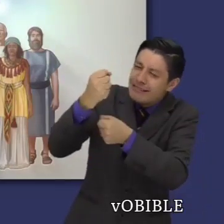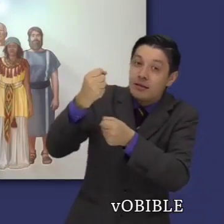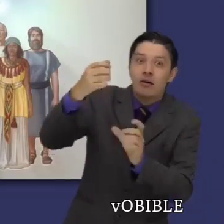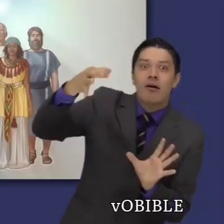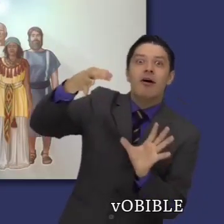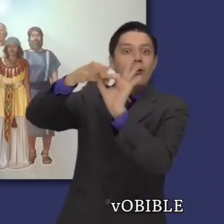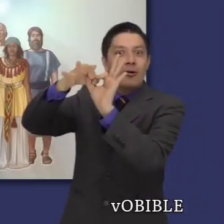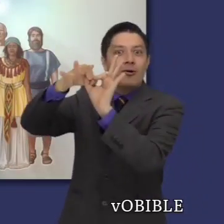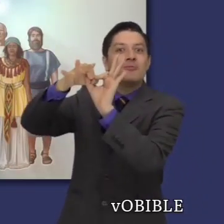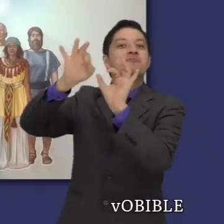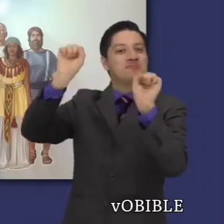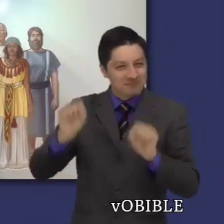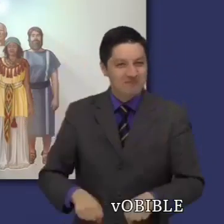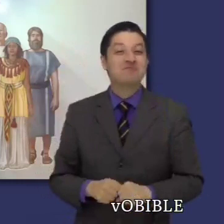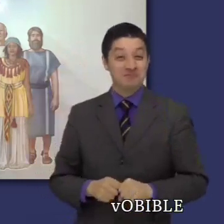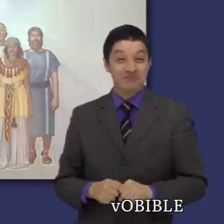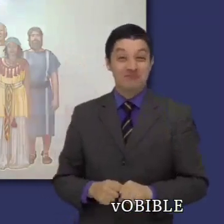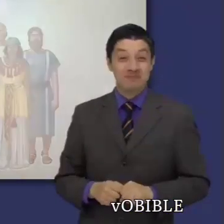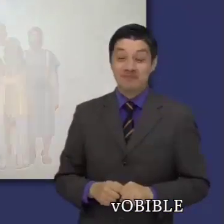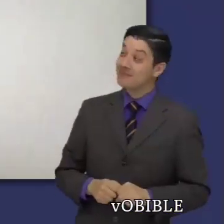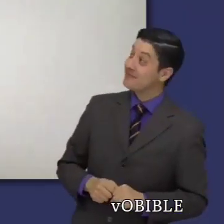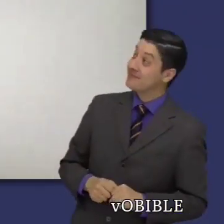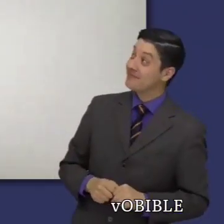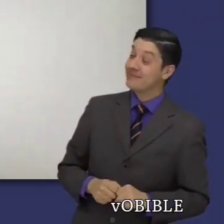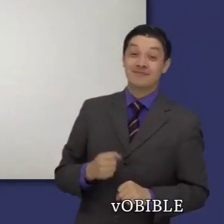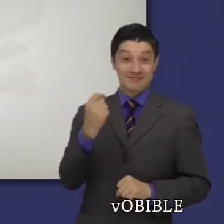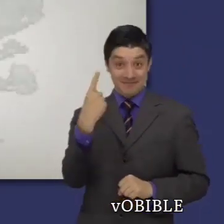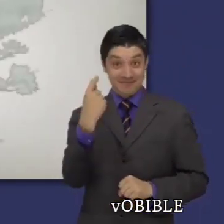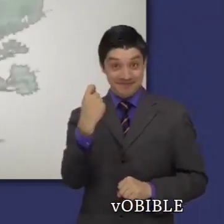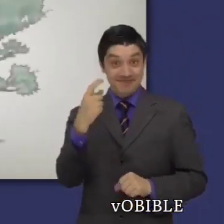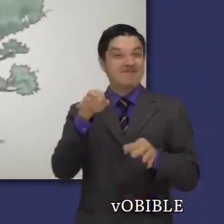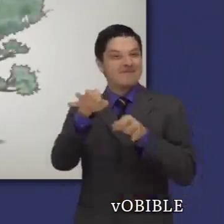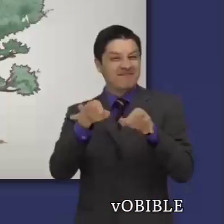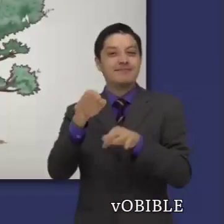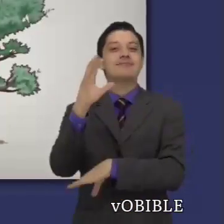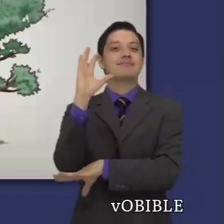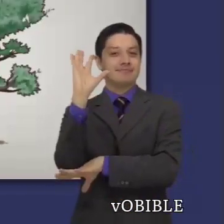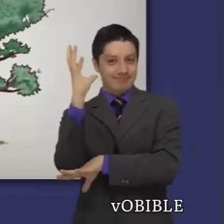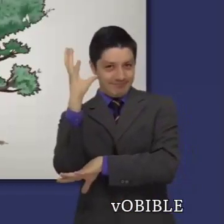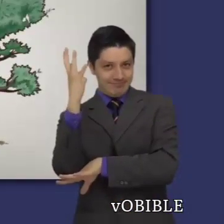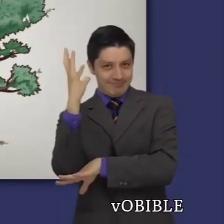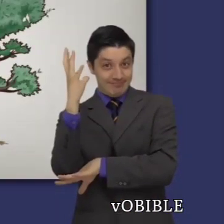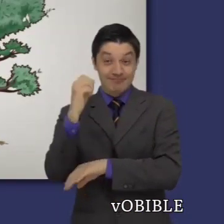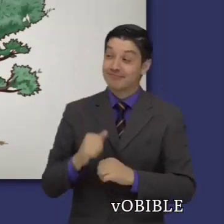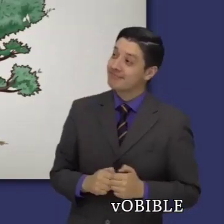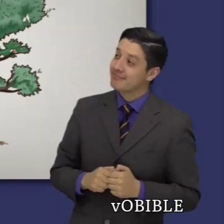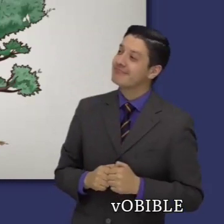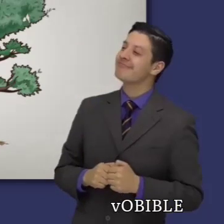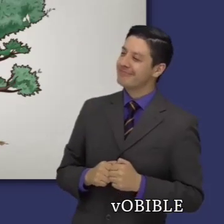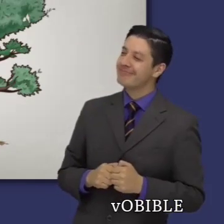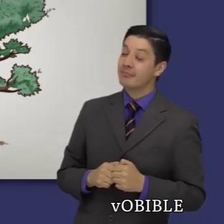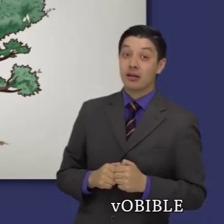ser hijos espirituales de Dios. En el capítulo 11, pone el ejemplo de un olivo cultivado.